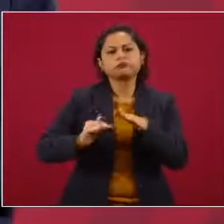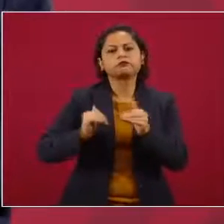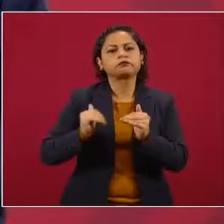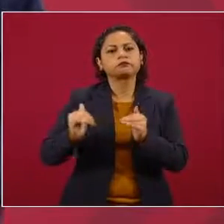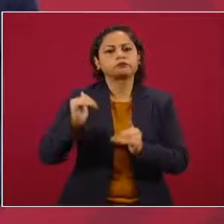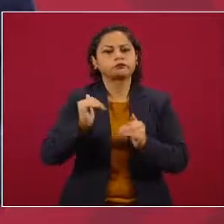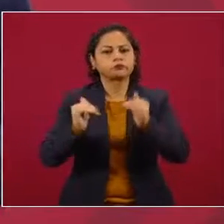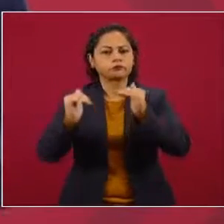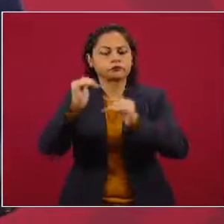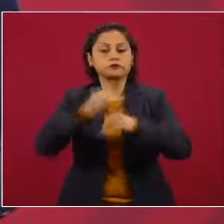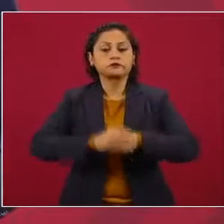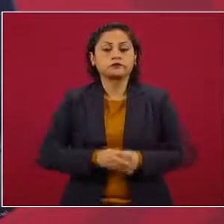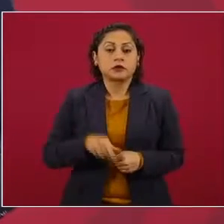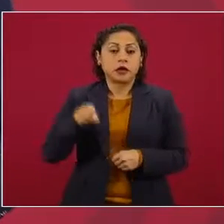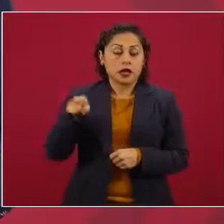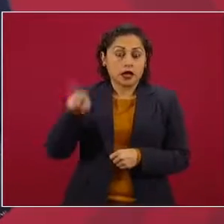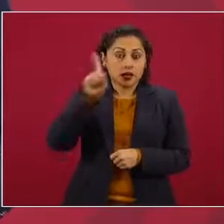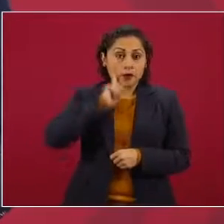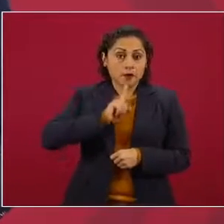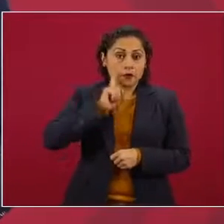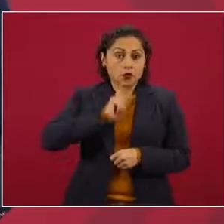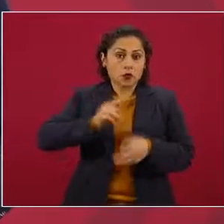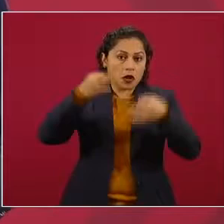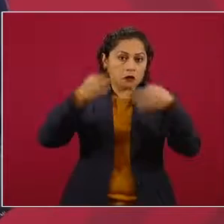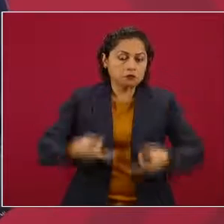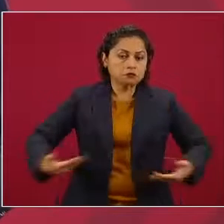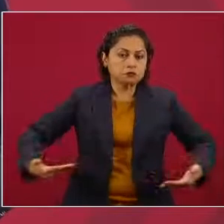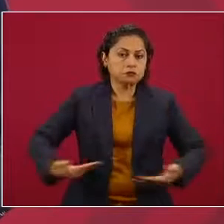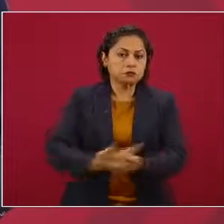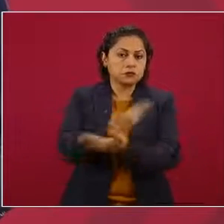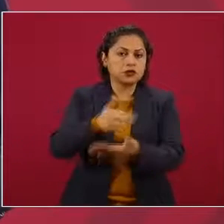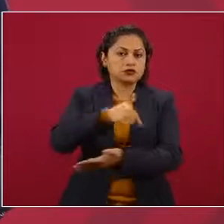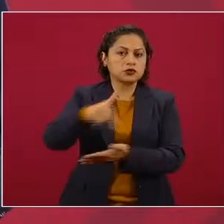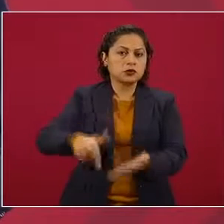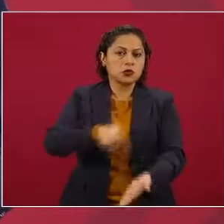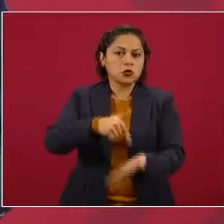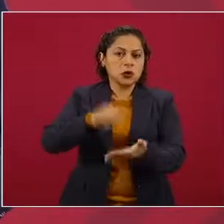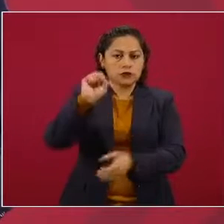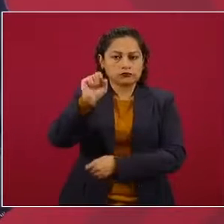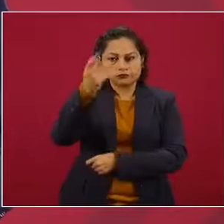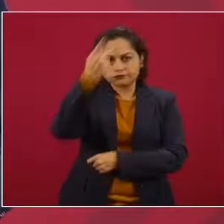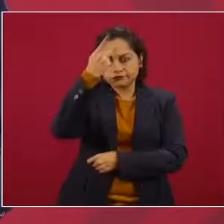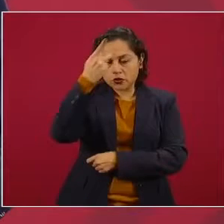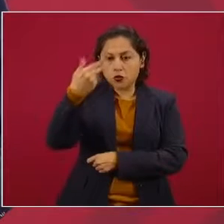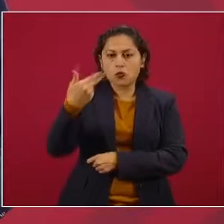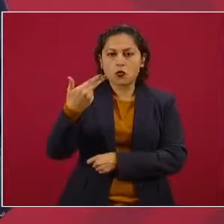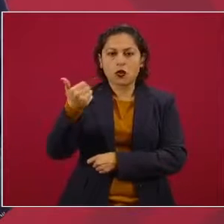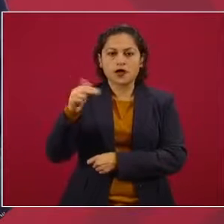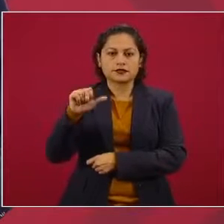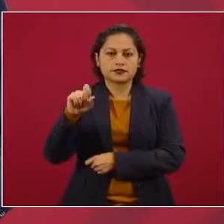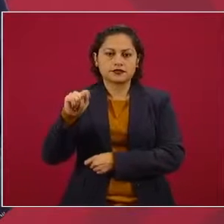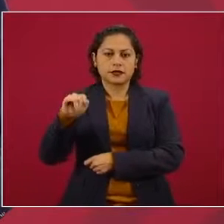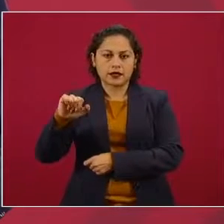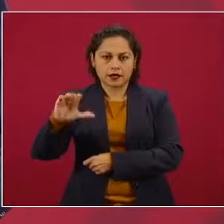es originaria de la Huasteca potosina,